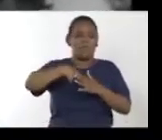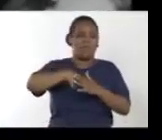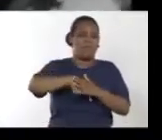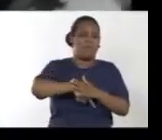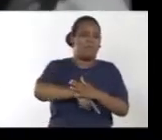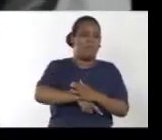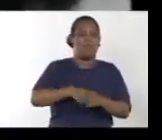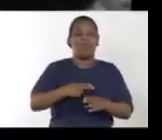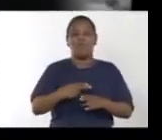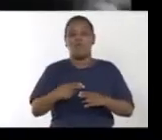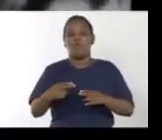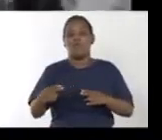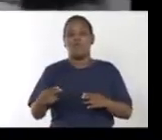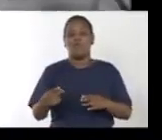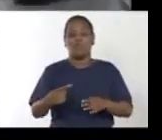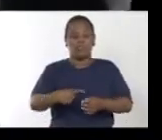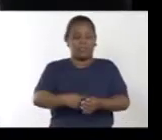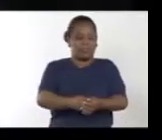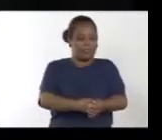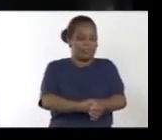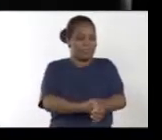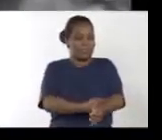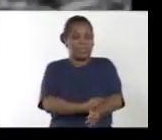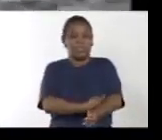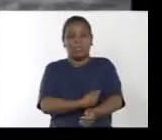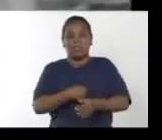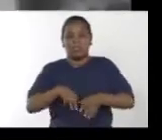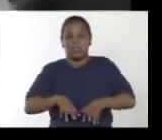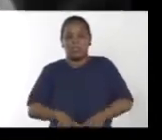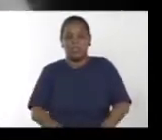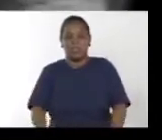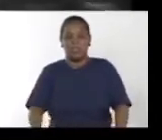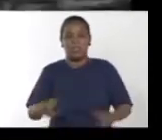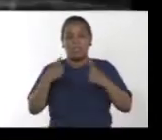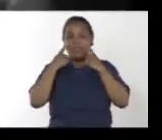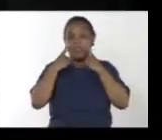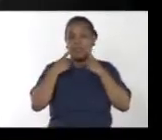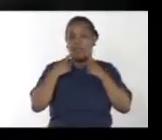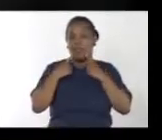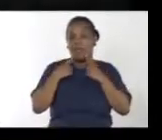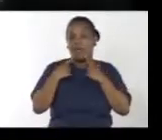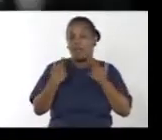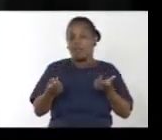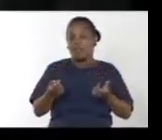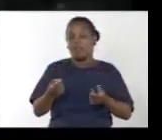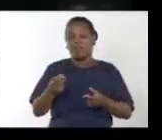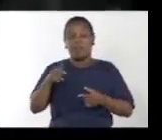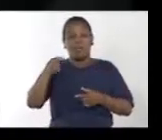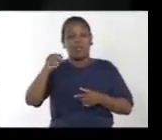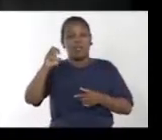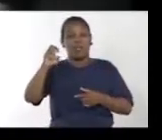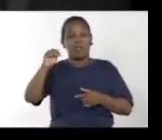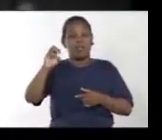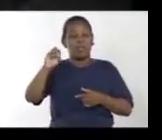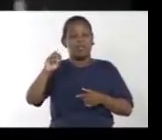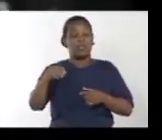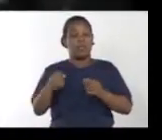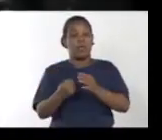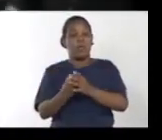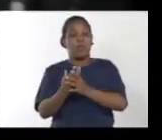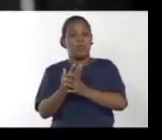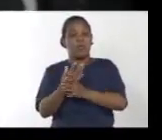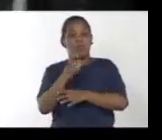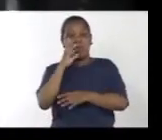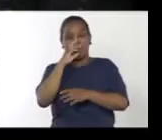anécdotas profundas que se me entraron por el tronco de la sangre hasta la raíz del llanto. Nemesia,